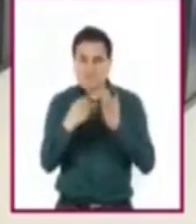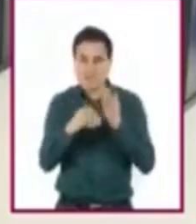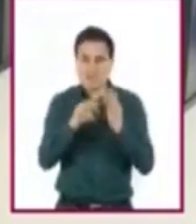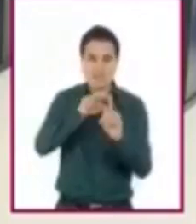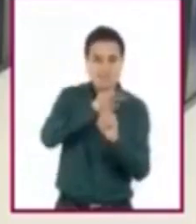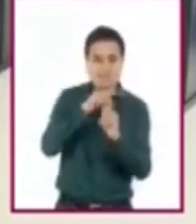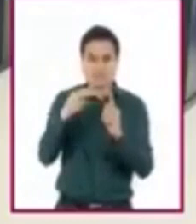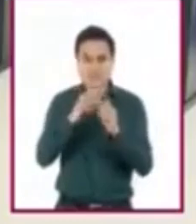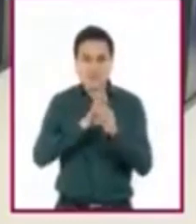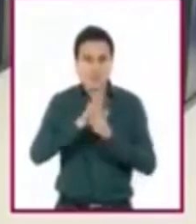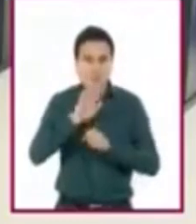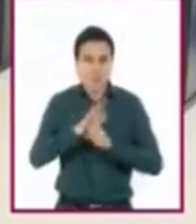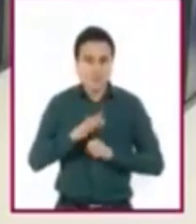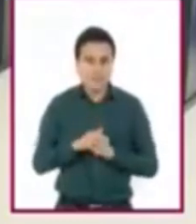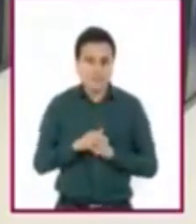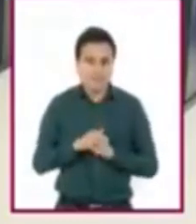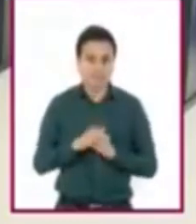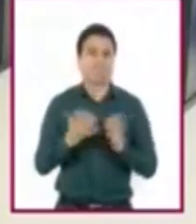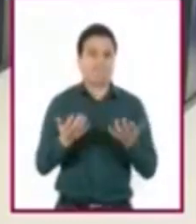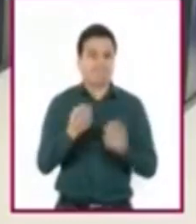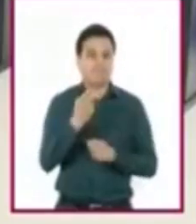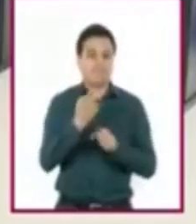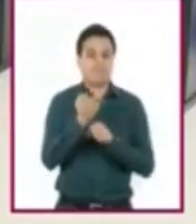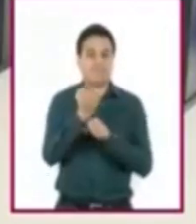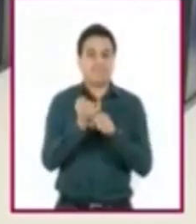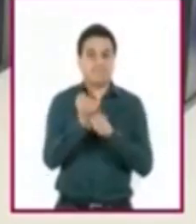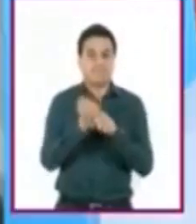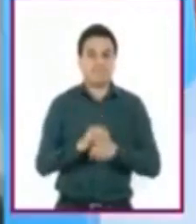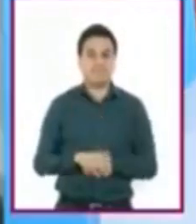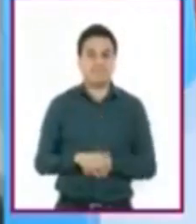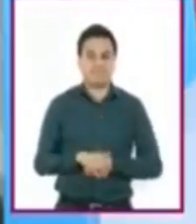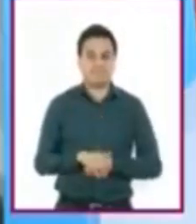una fuente con verdad absoluta, ya que esto no existe.